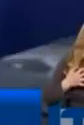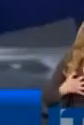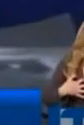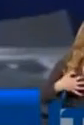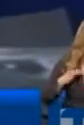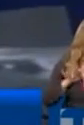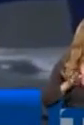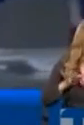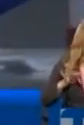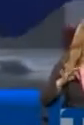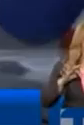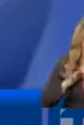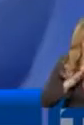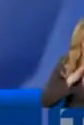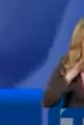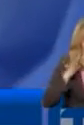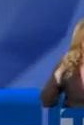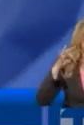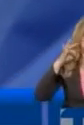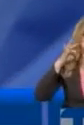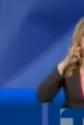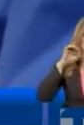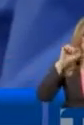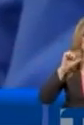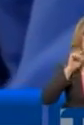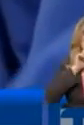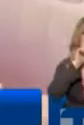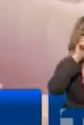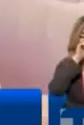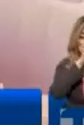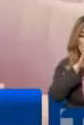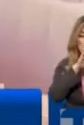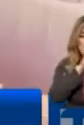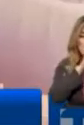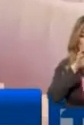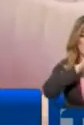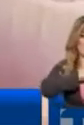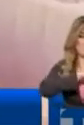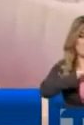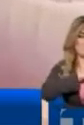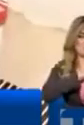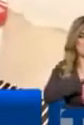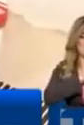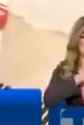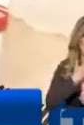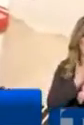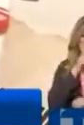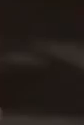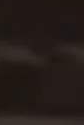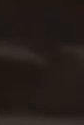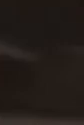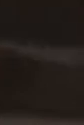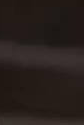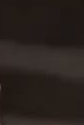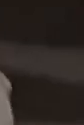su organismo, las pruebas del municipio de Quito le pueden dar un resultado negativo.